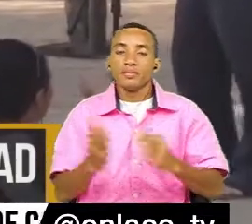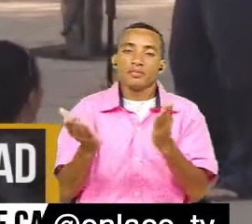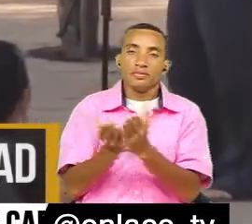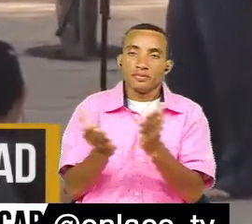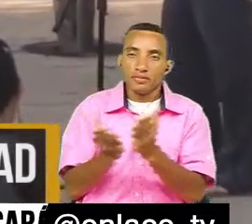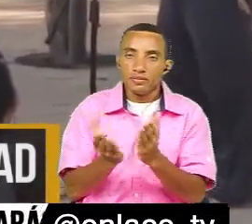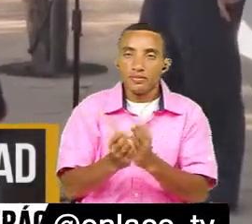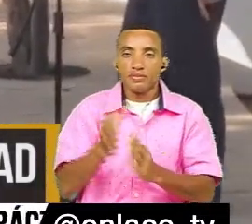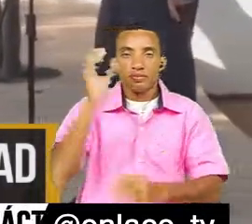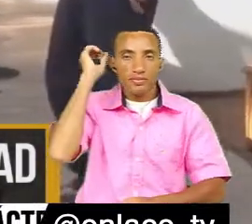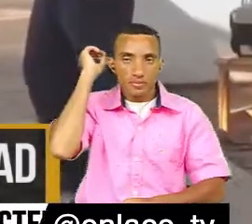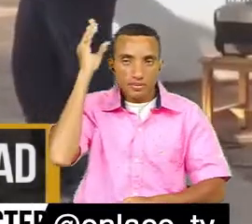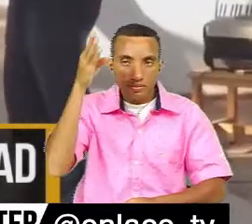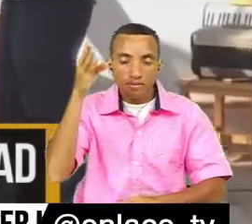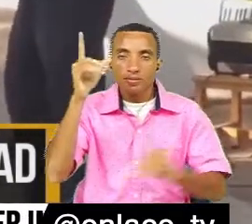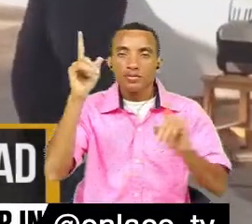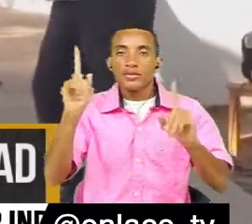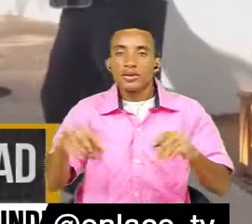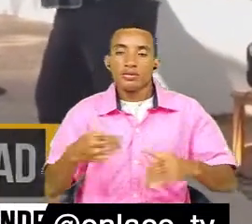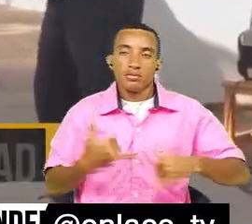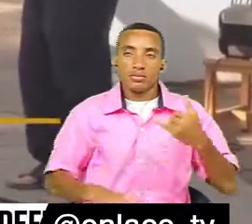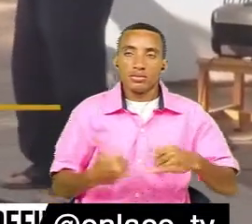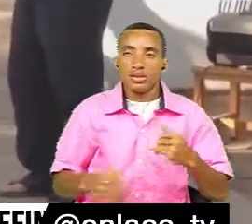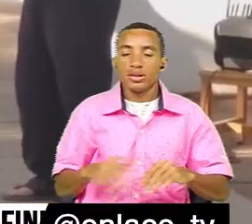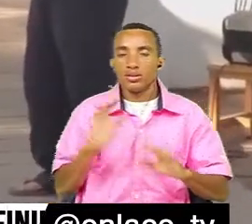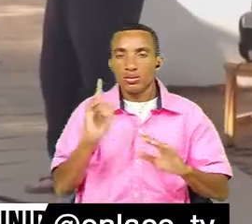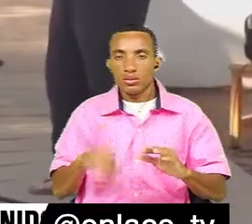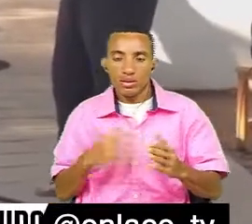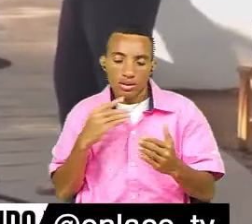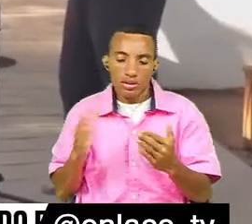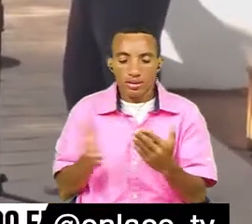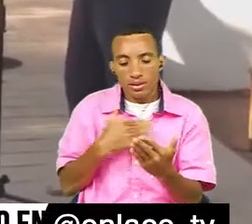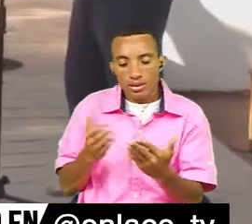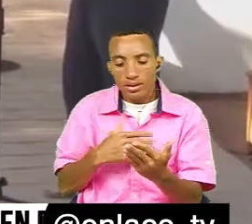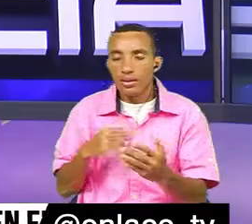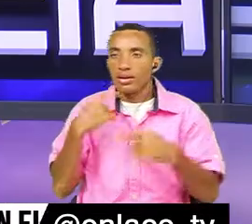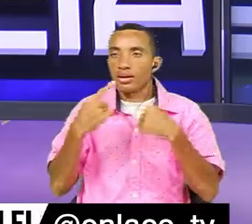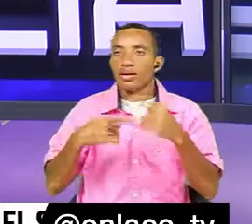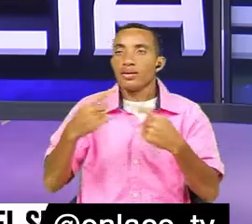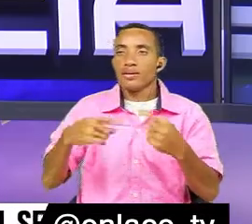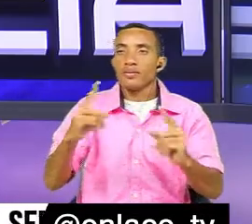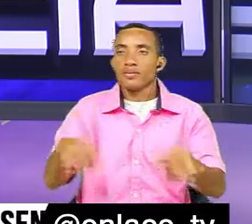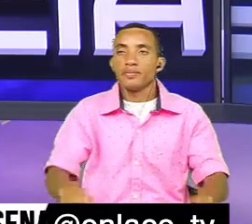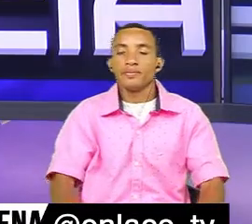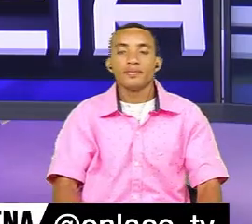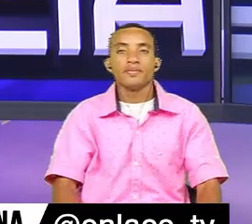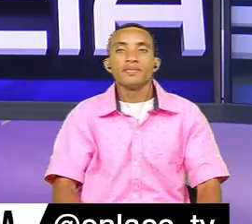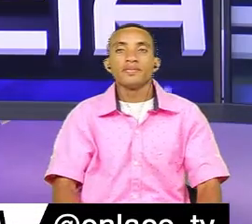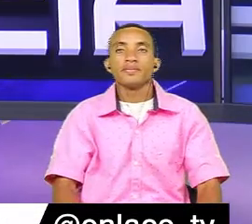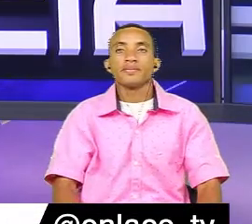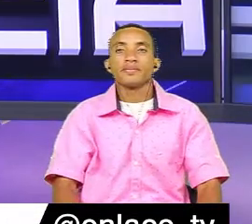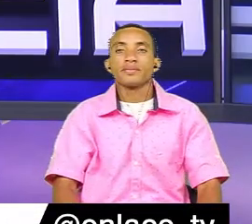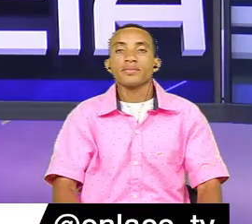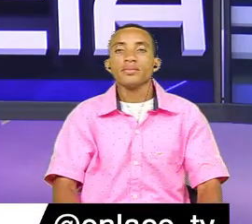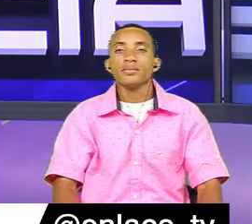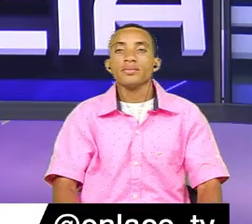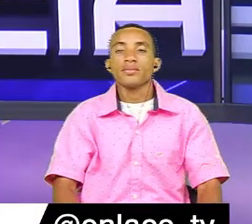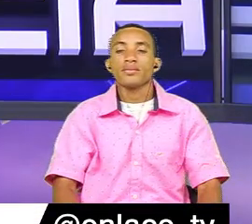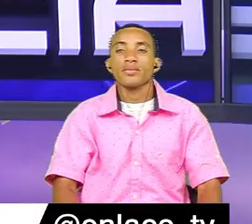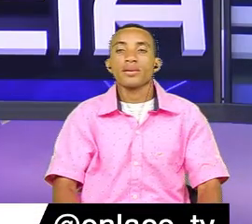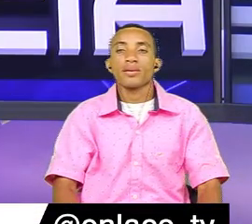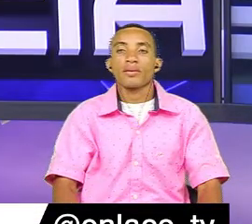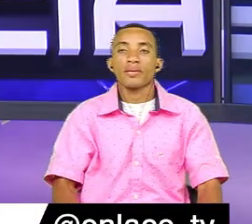que permiten a los ciudadanos disfrutar de planes lectores y cuentería en la ciudad. Edupol realizará mañana, en asocio